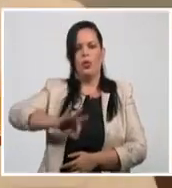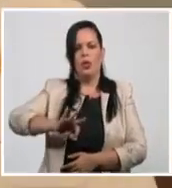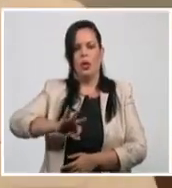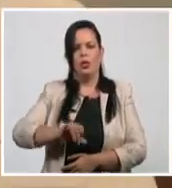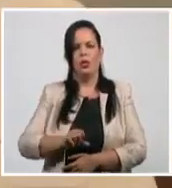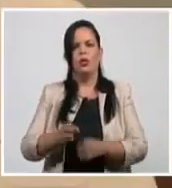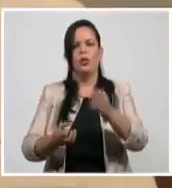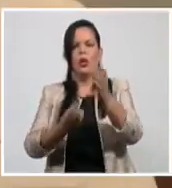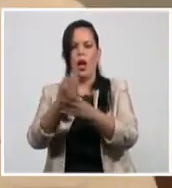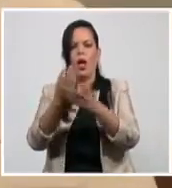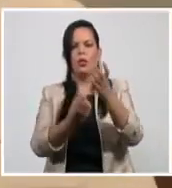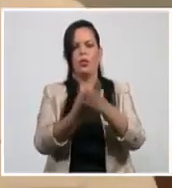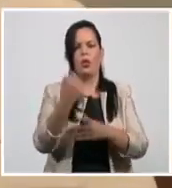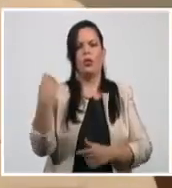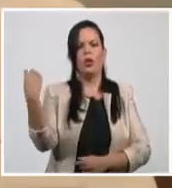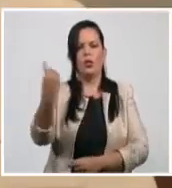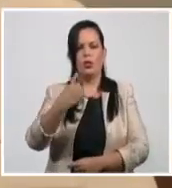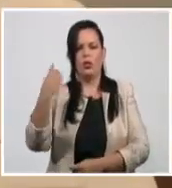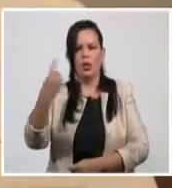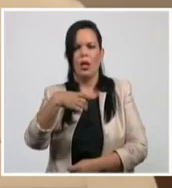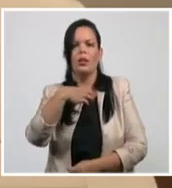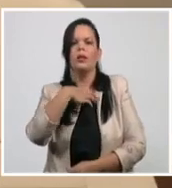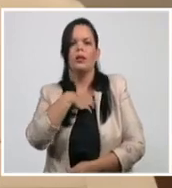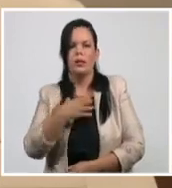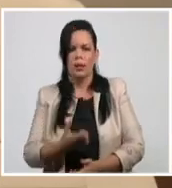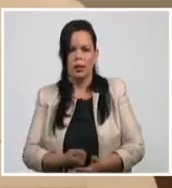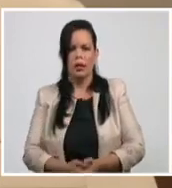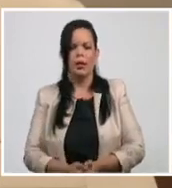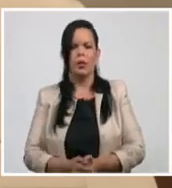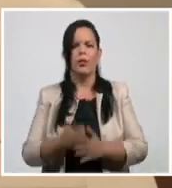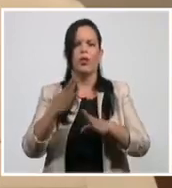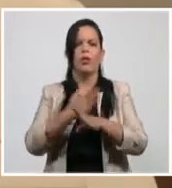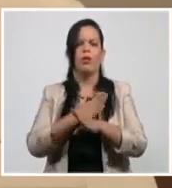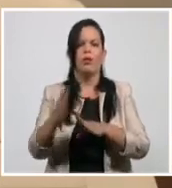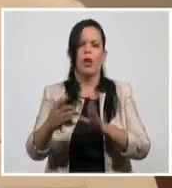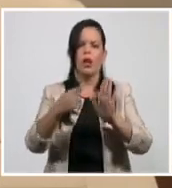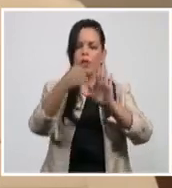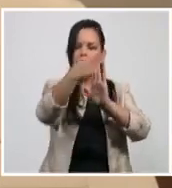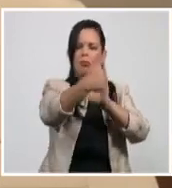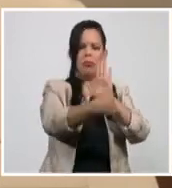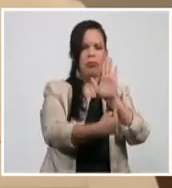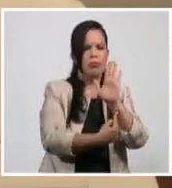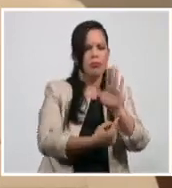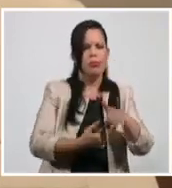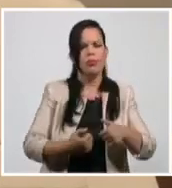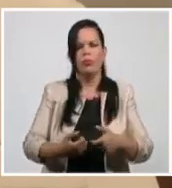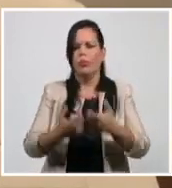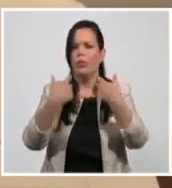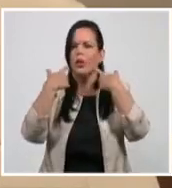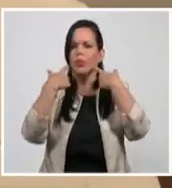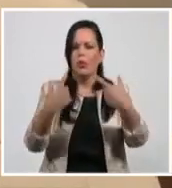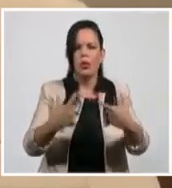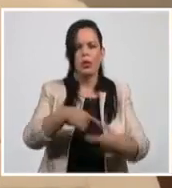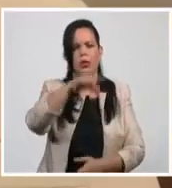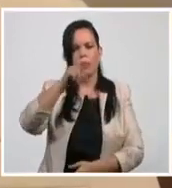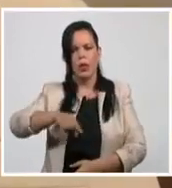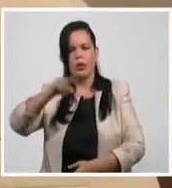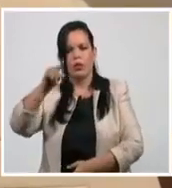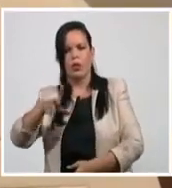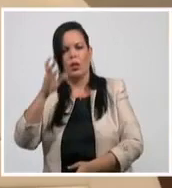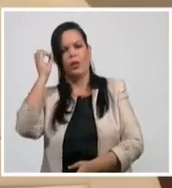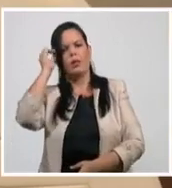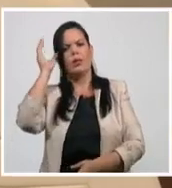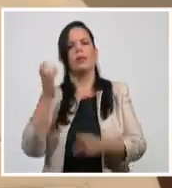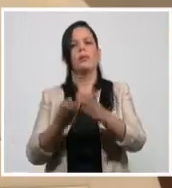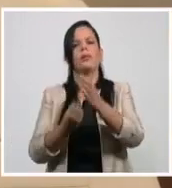una maduración del cine y las ofertas de cine que logramos. Quiere decir que ha sido un año donde los creadores que han marcado la pauta